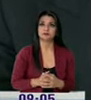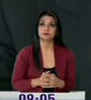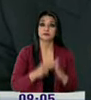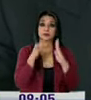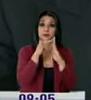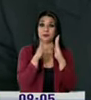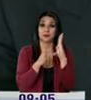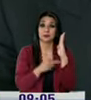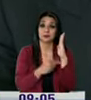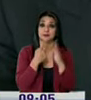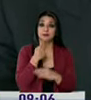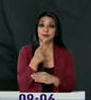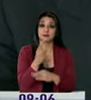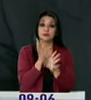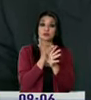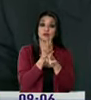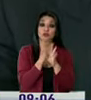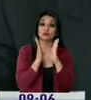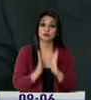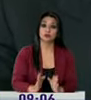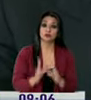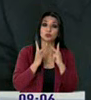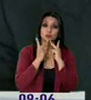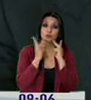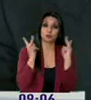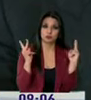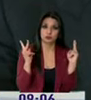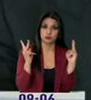que los funcionarios públicos